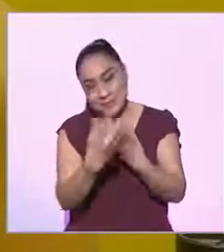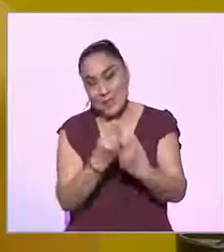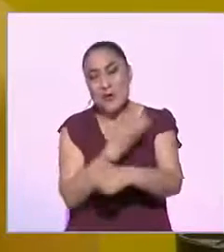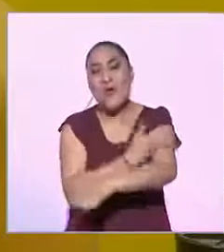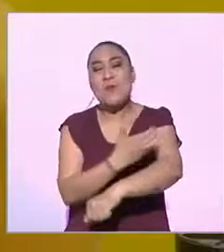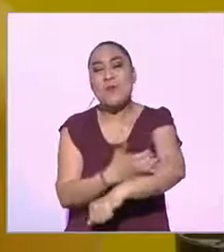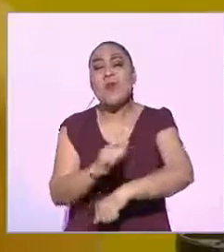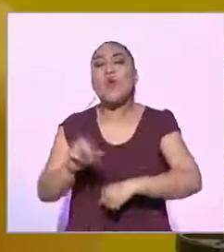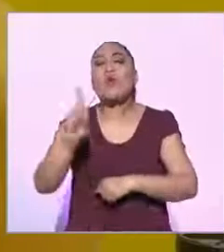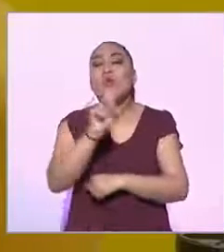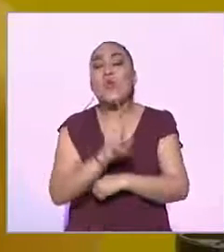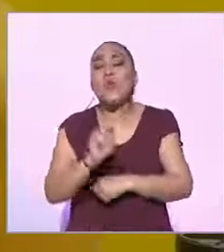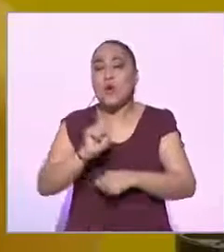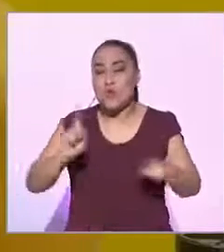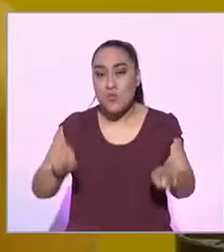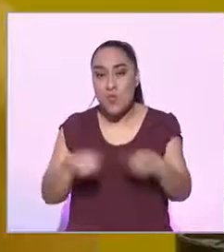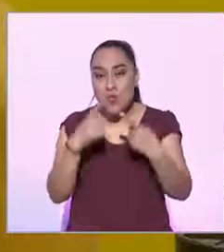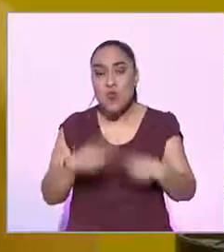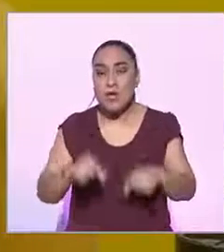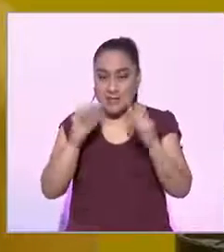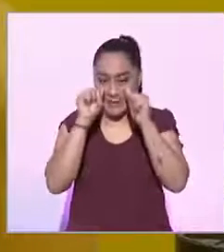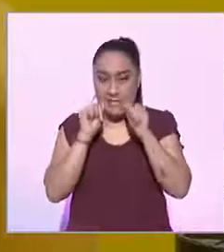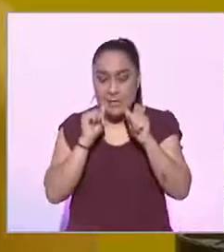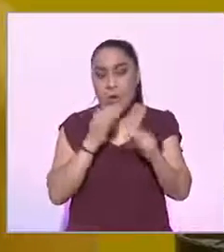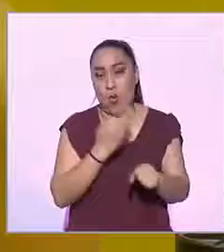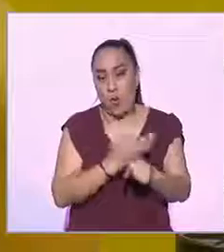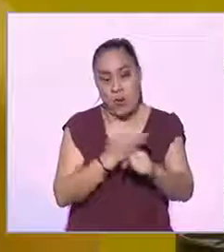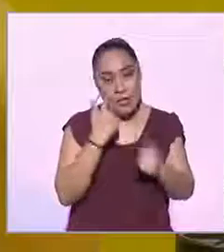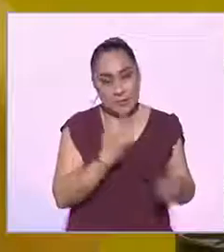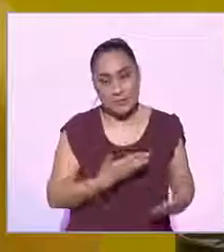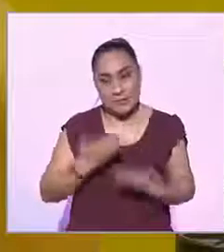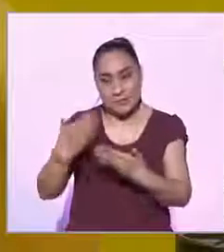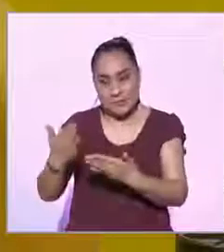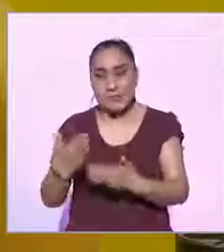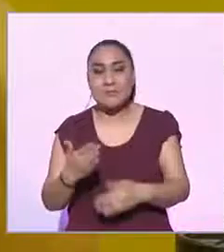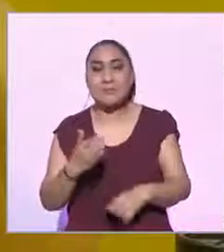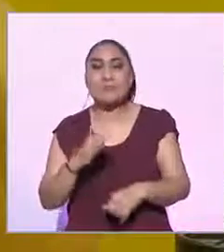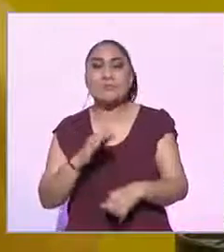en este domingo de música y ceguera. Vamos a ver lo que nos tiene preparada nuestra querida Sandra.